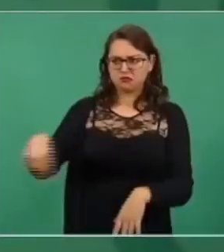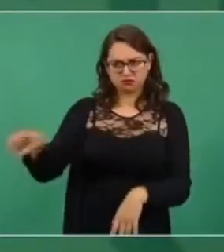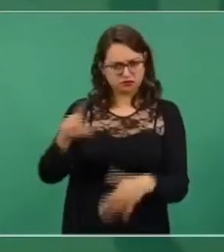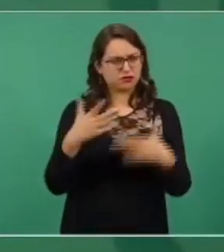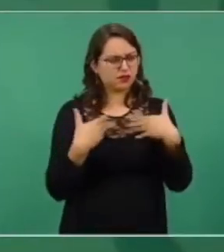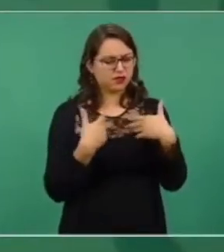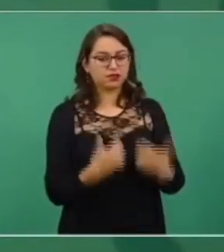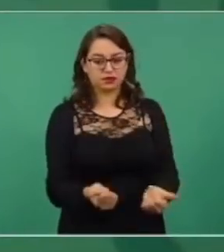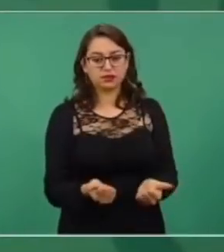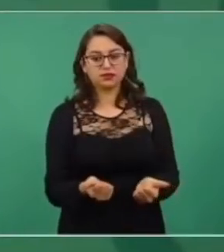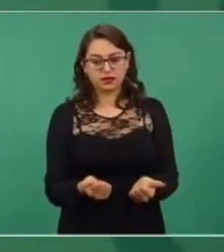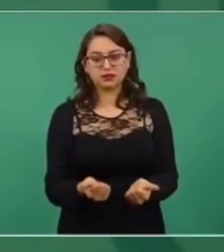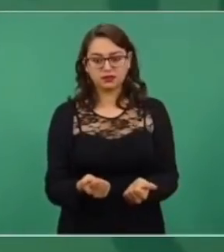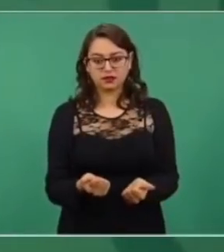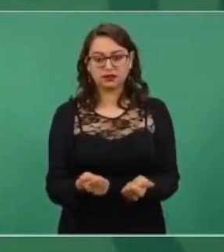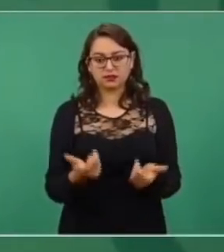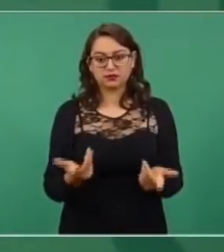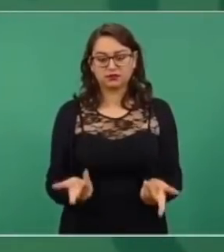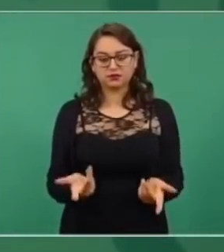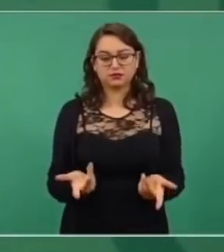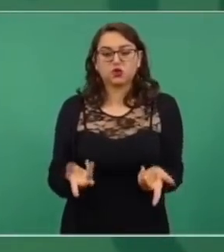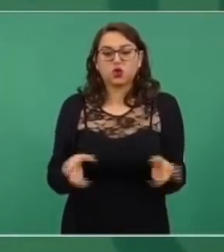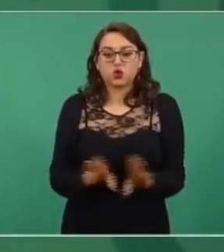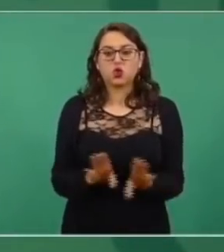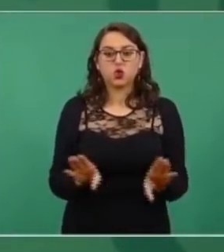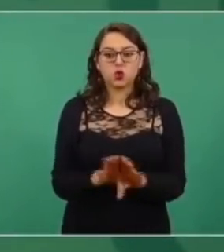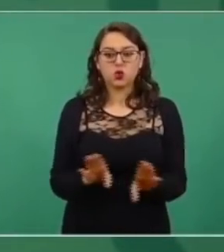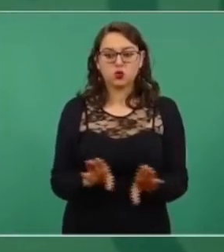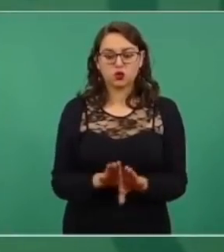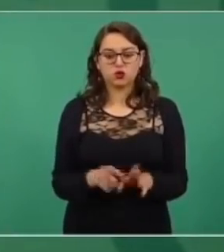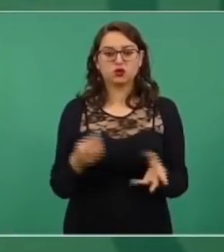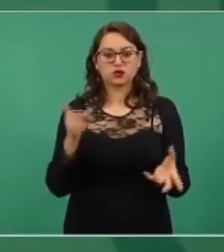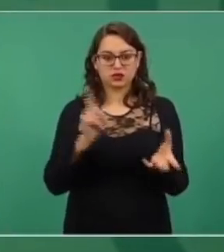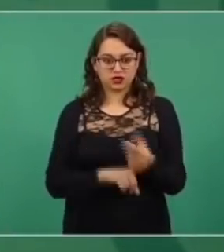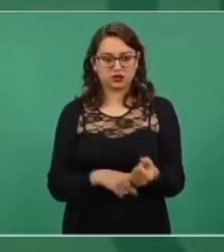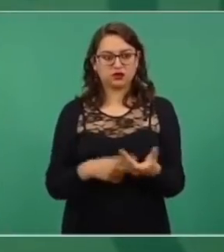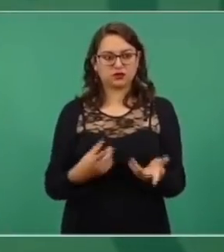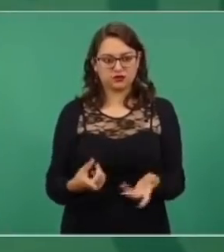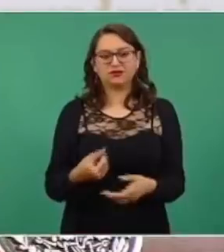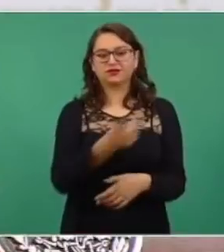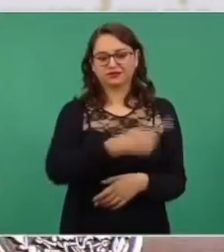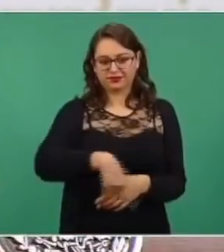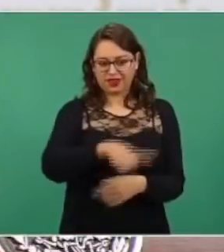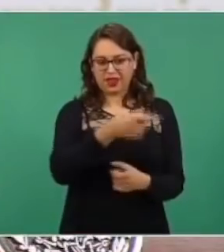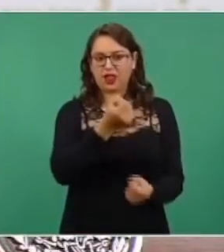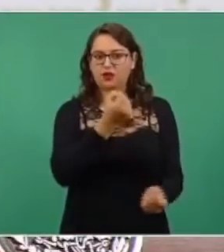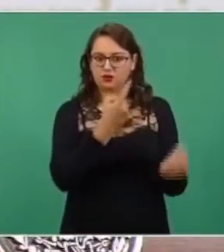y de entender de cómo se aprovechan unos